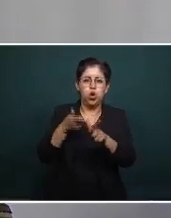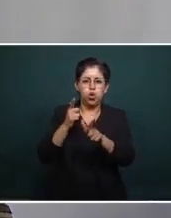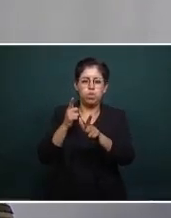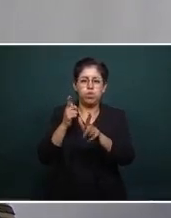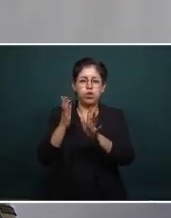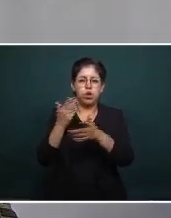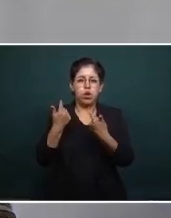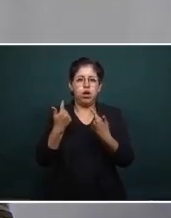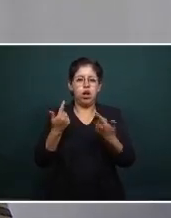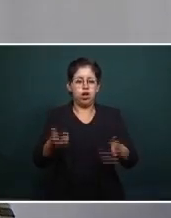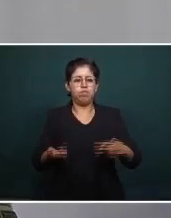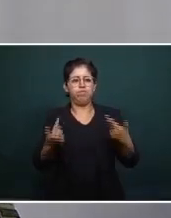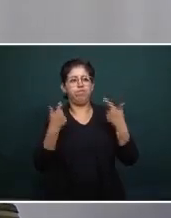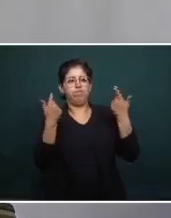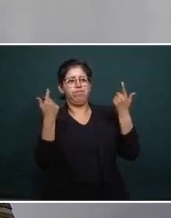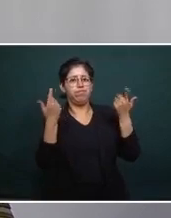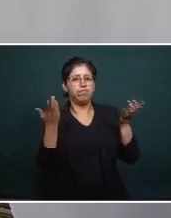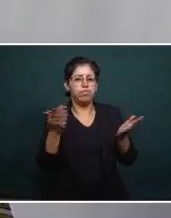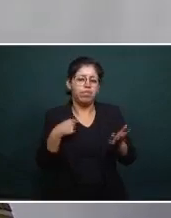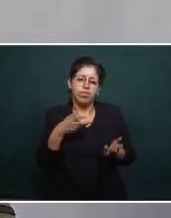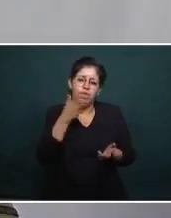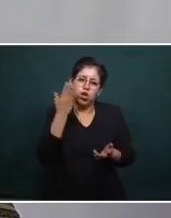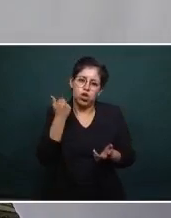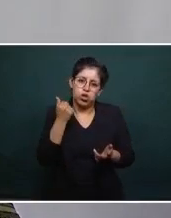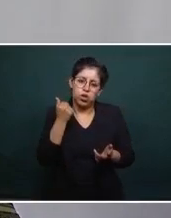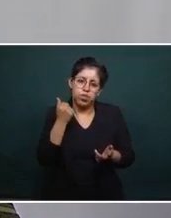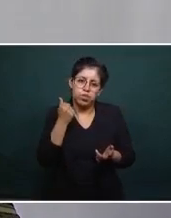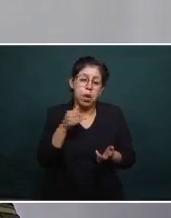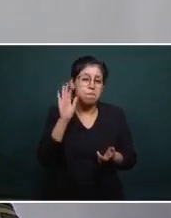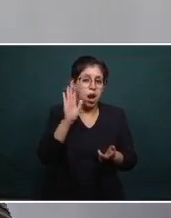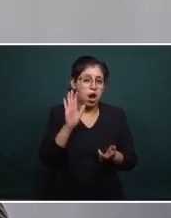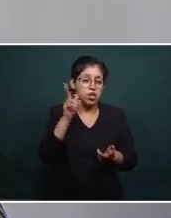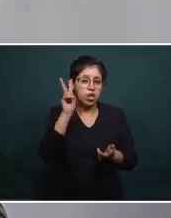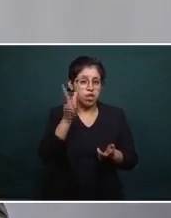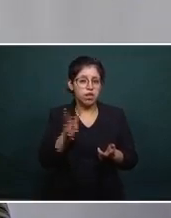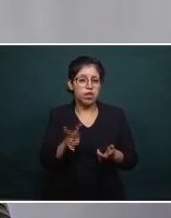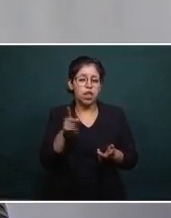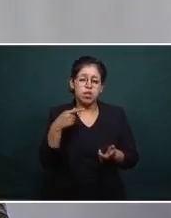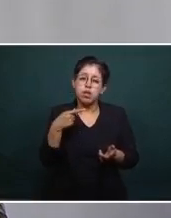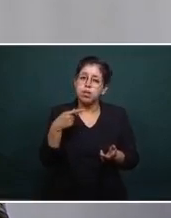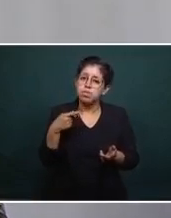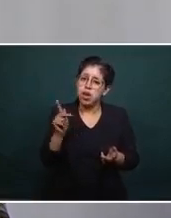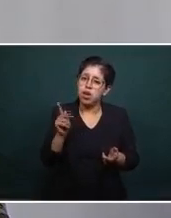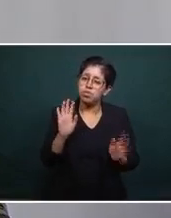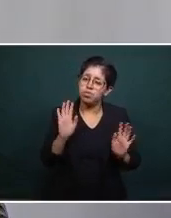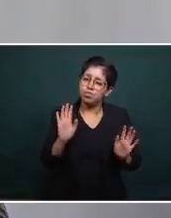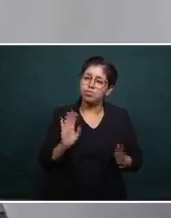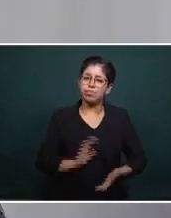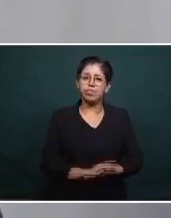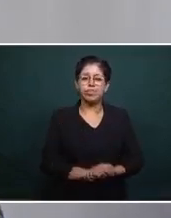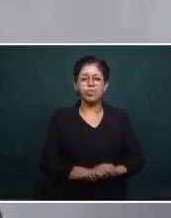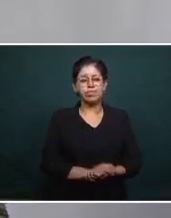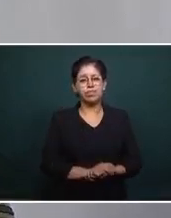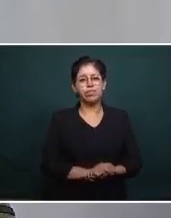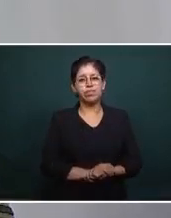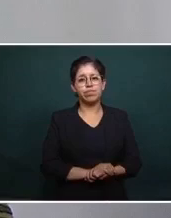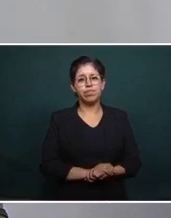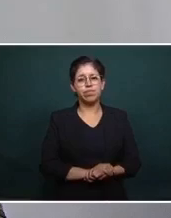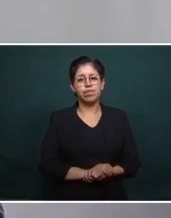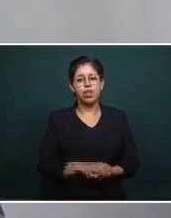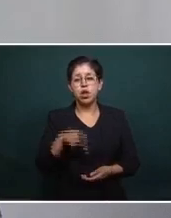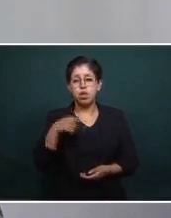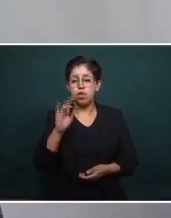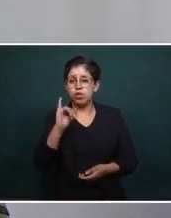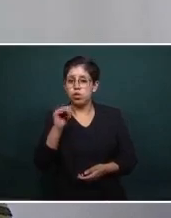de juguete, una réplica en donde no dispara una munición, pero sí una munición como tal, pero sí